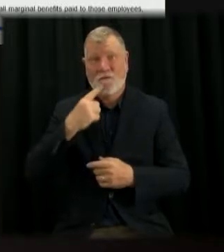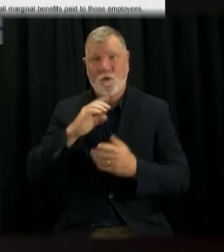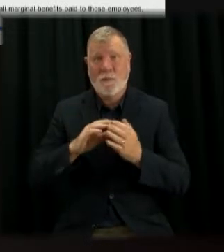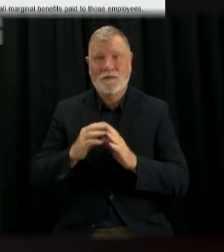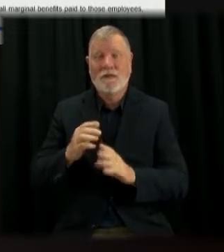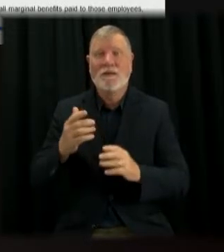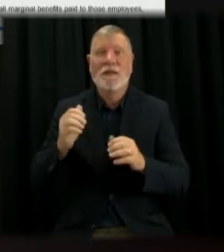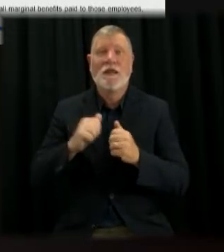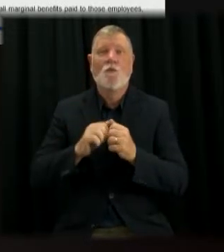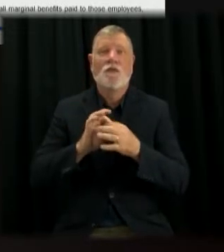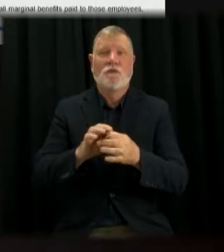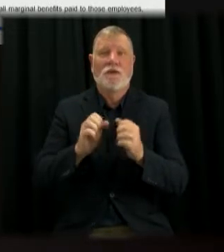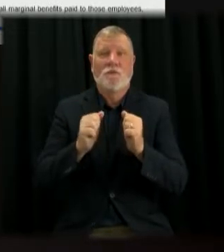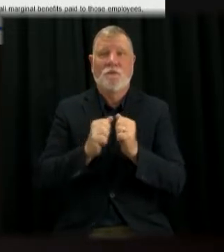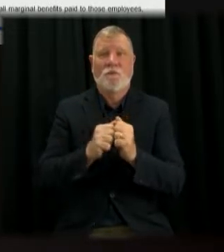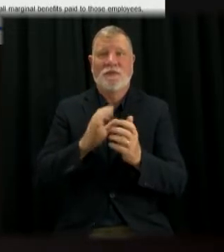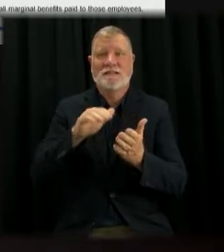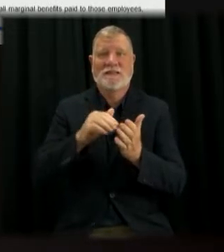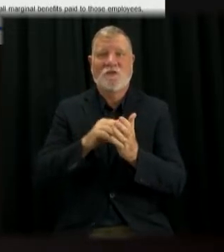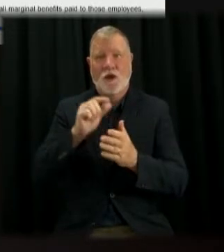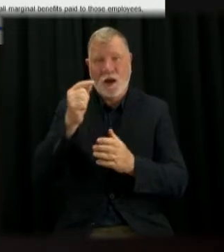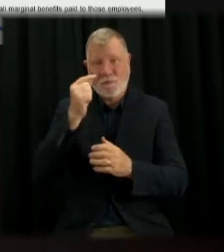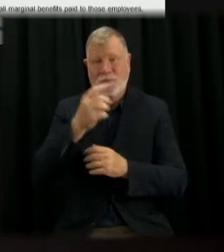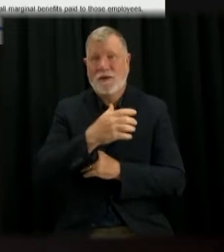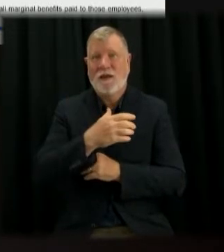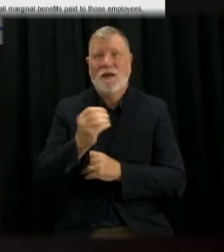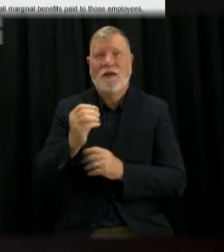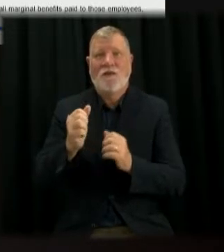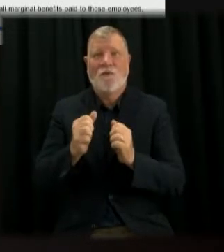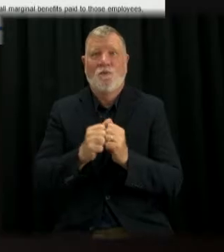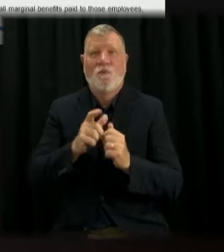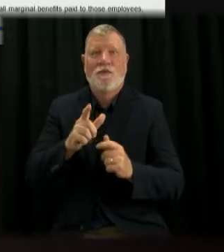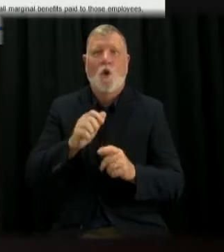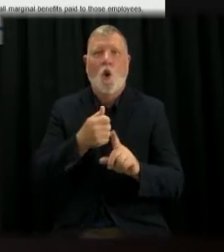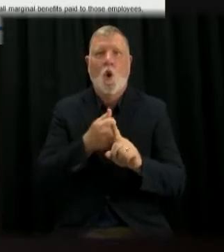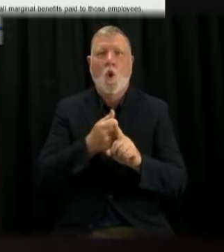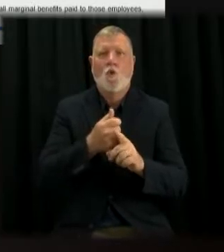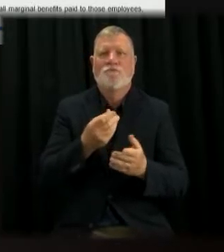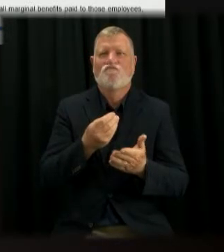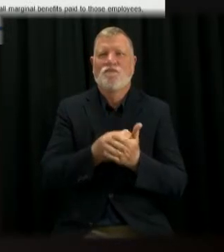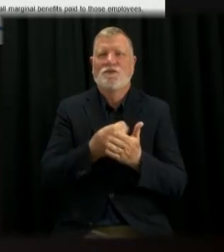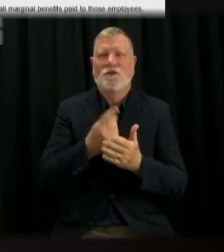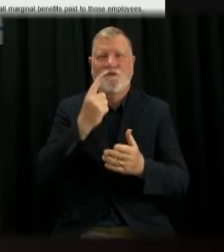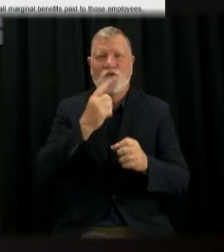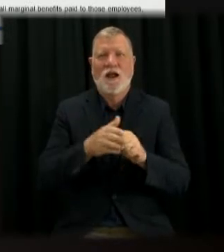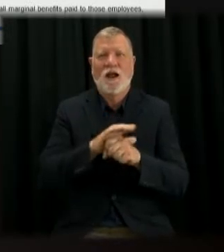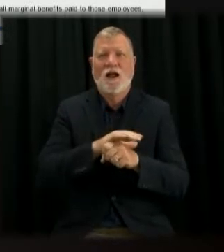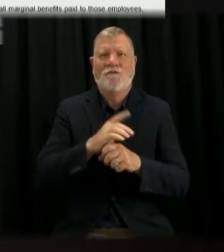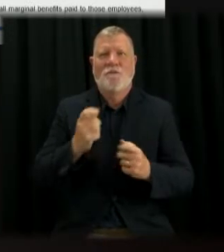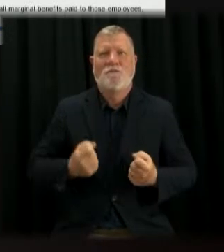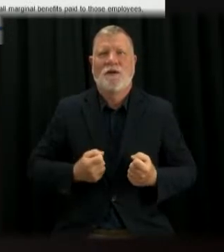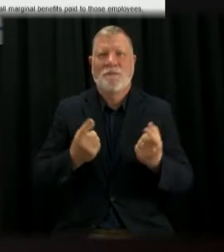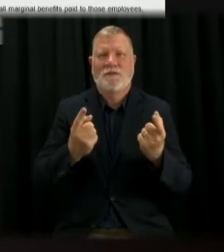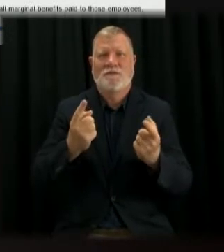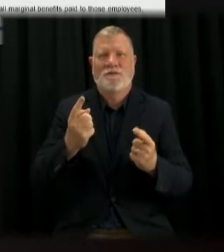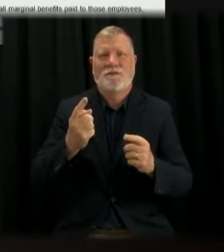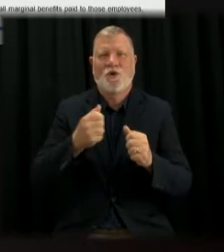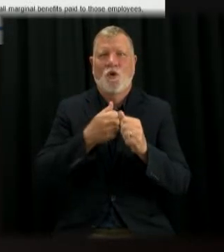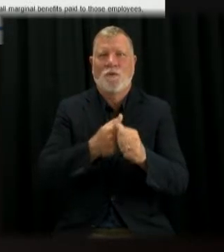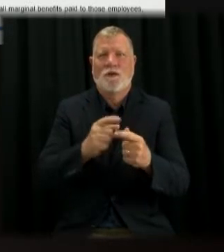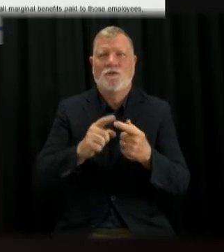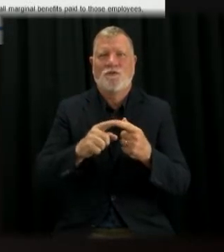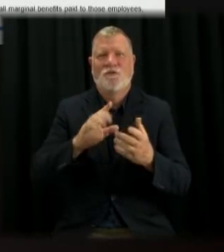nos quisiéramos dirigir en relación al gobierno central en términos del uso de sus propios recursos para poder tener